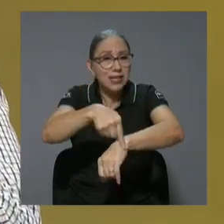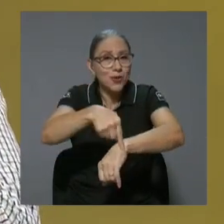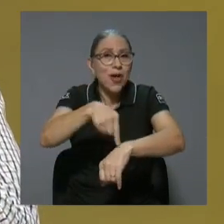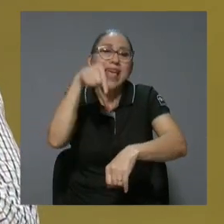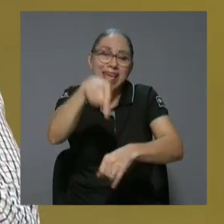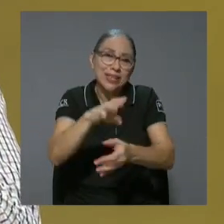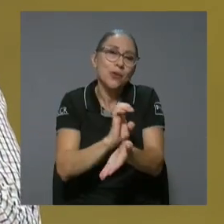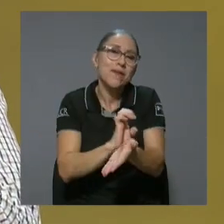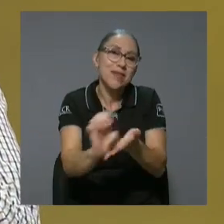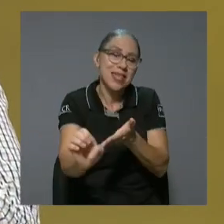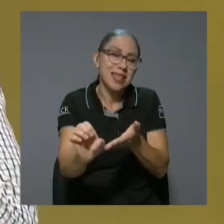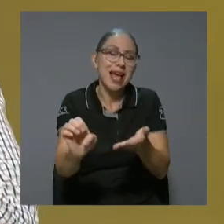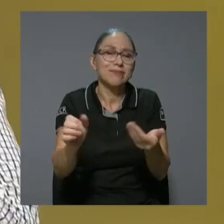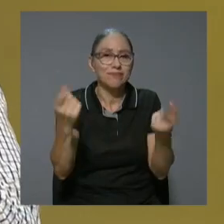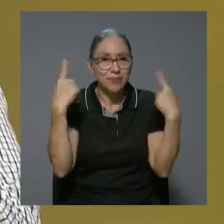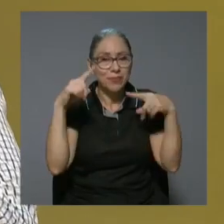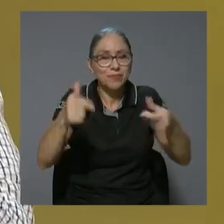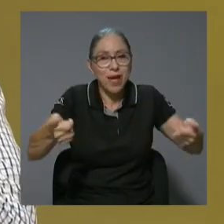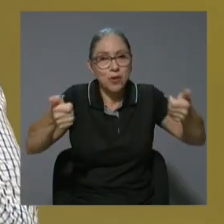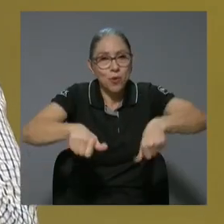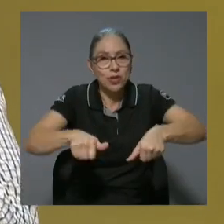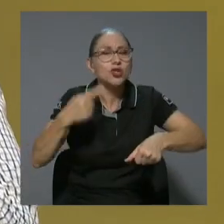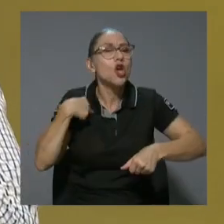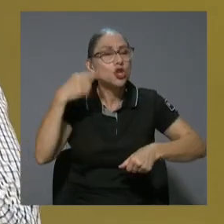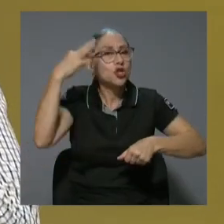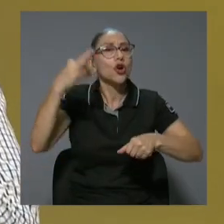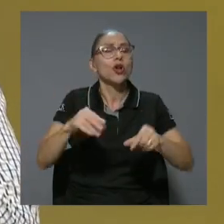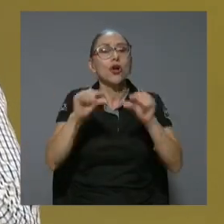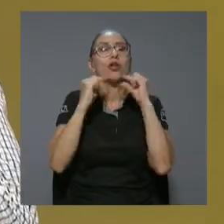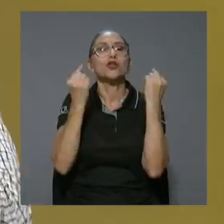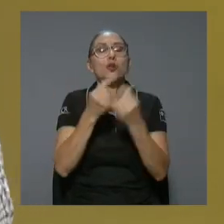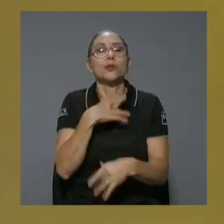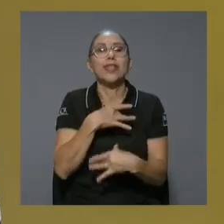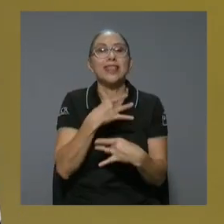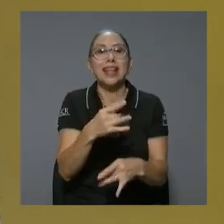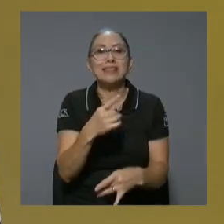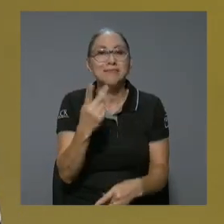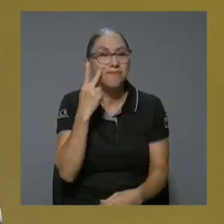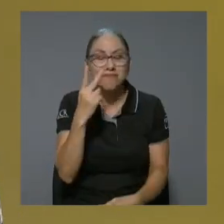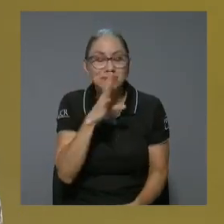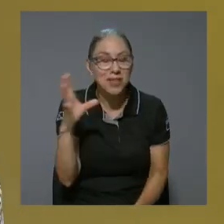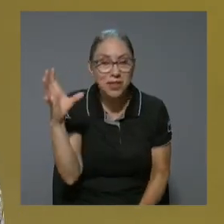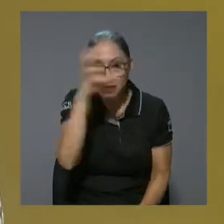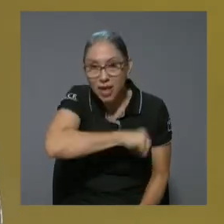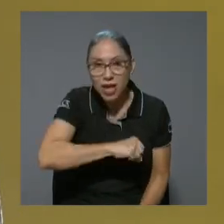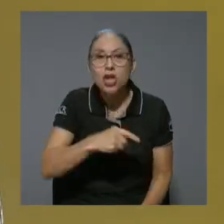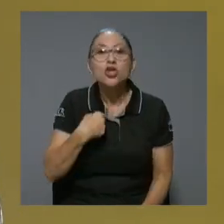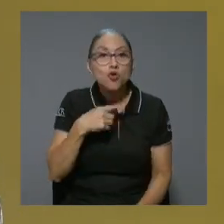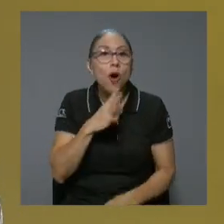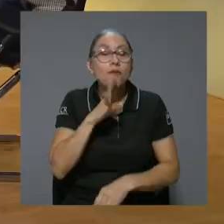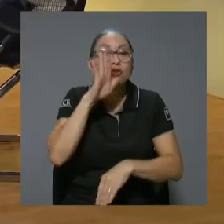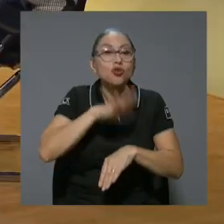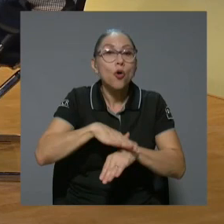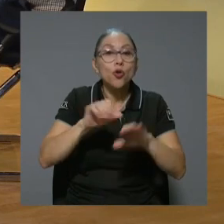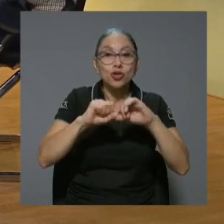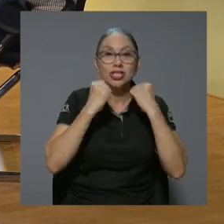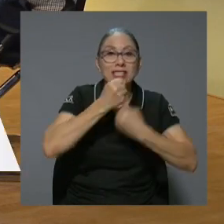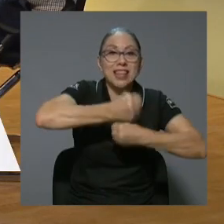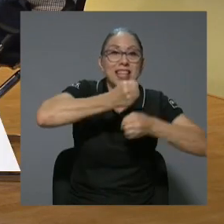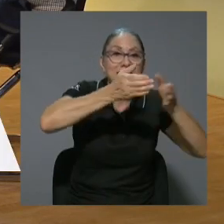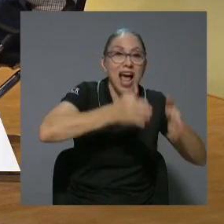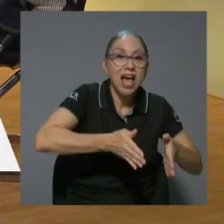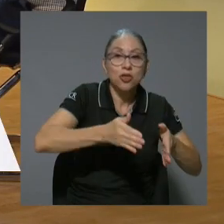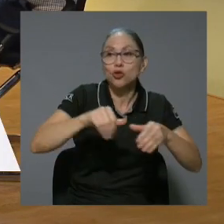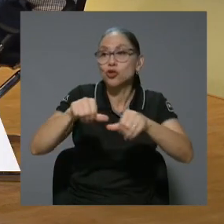acuerdos, y creo yo que los grupos de interés son muy miopes en general, y me refiero a todos, me refiero desde sindicatos hasta sectores